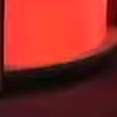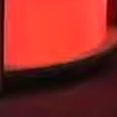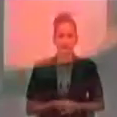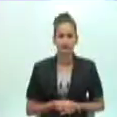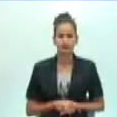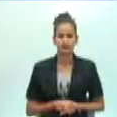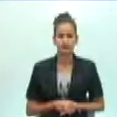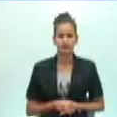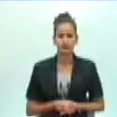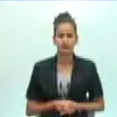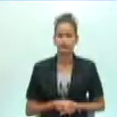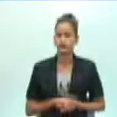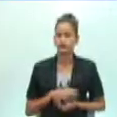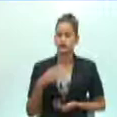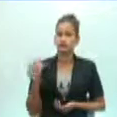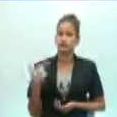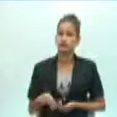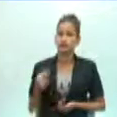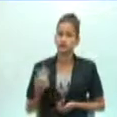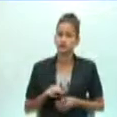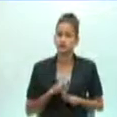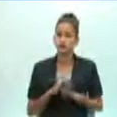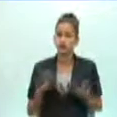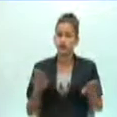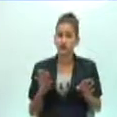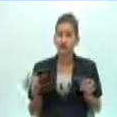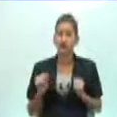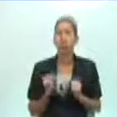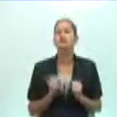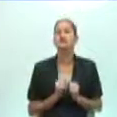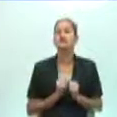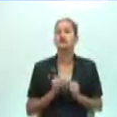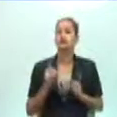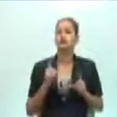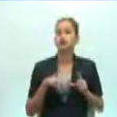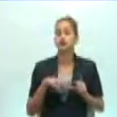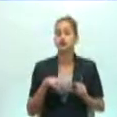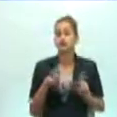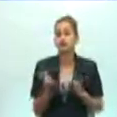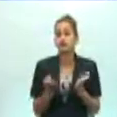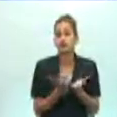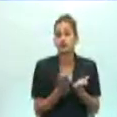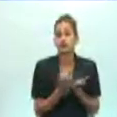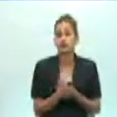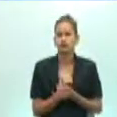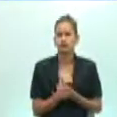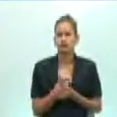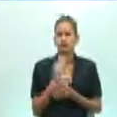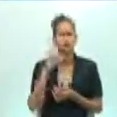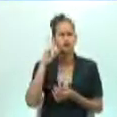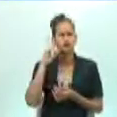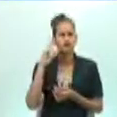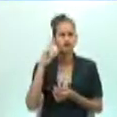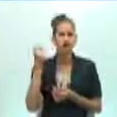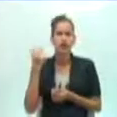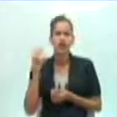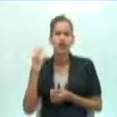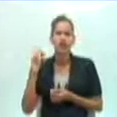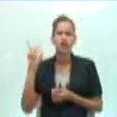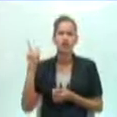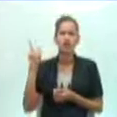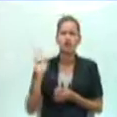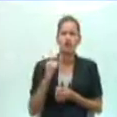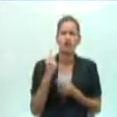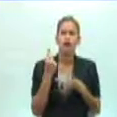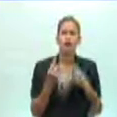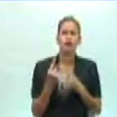Estamos ejercitando contenidos ya trabajados. Recordamos, el adverbio fue una de las llamadas que nos hicieron, una de las